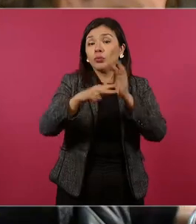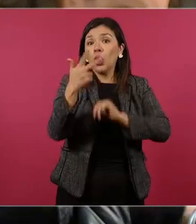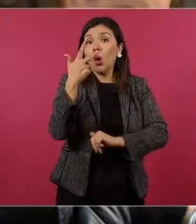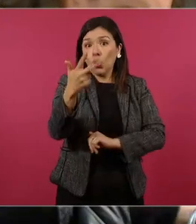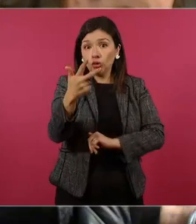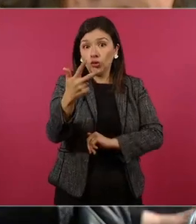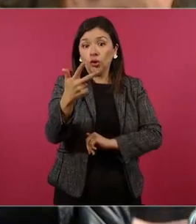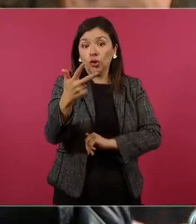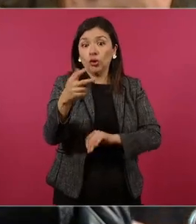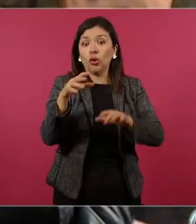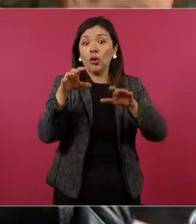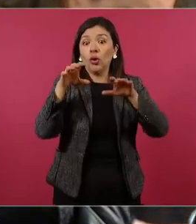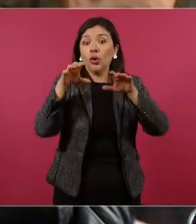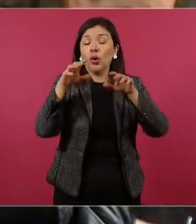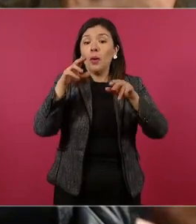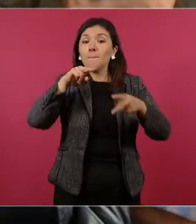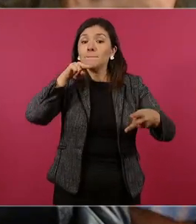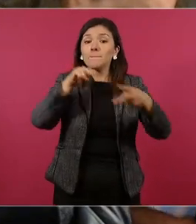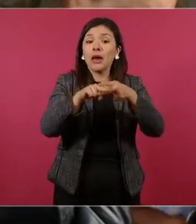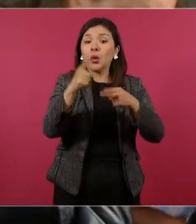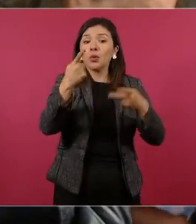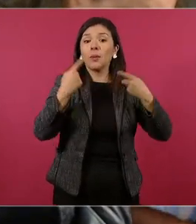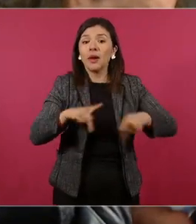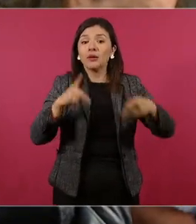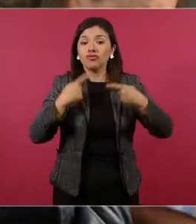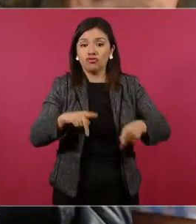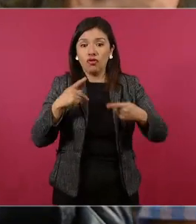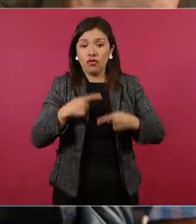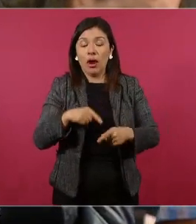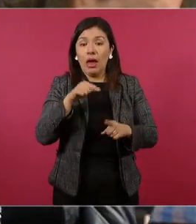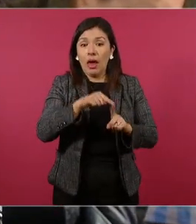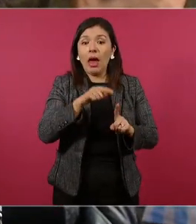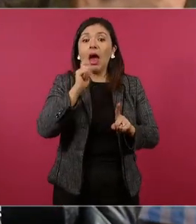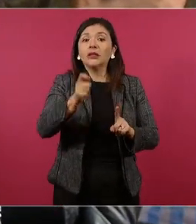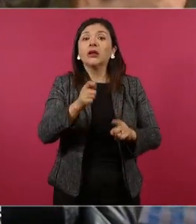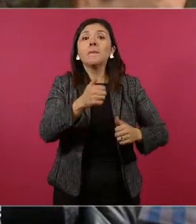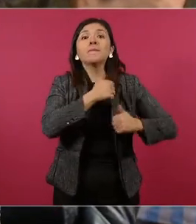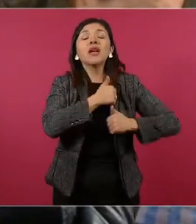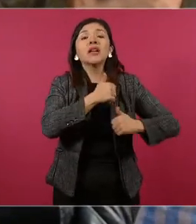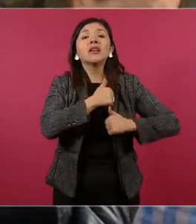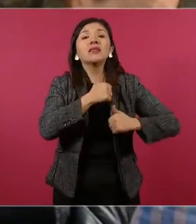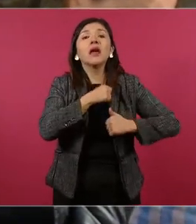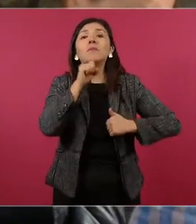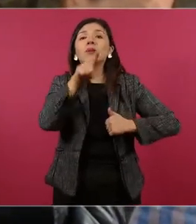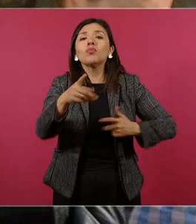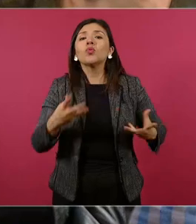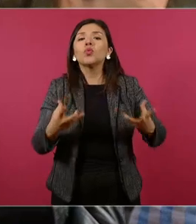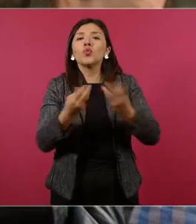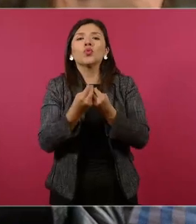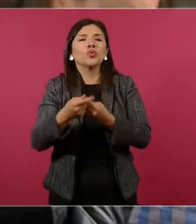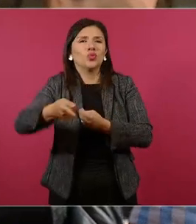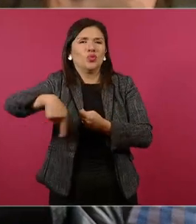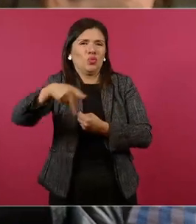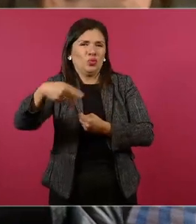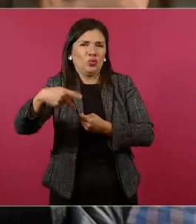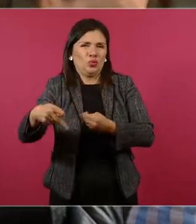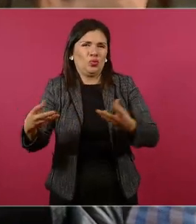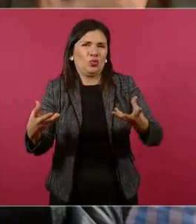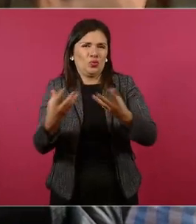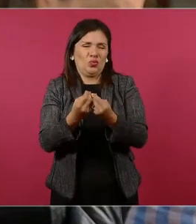2008 asesinaron a una persona que resultó ser un militar infiltrado en el movimiento de ellos